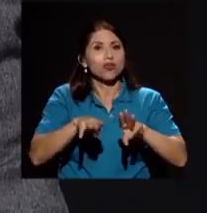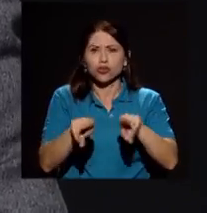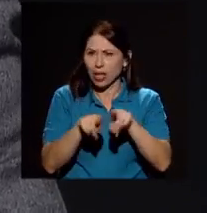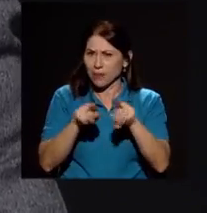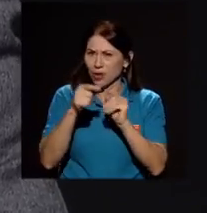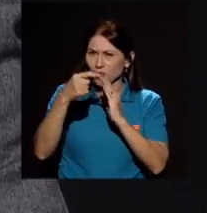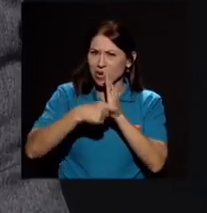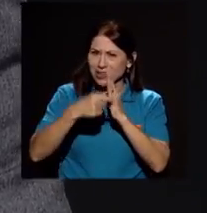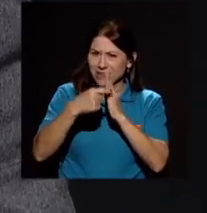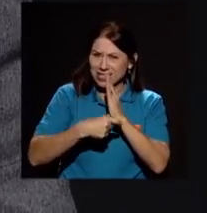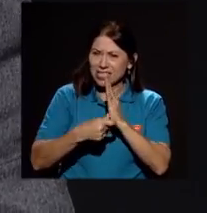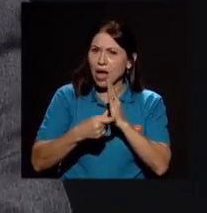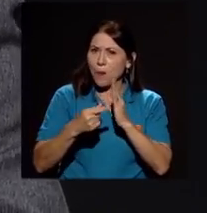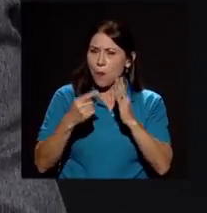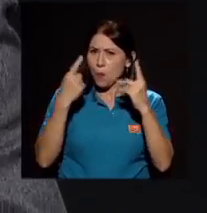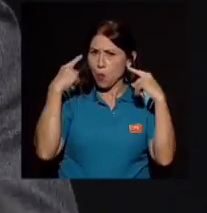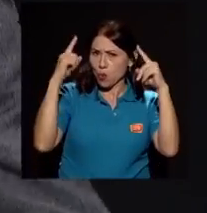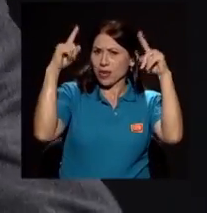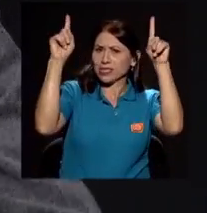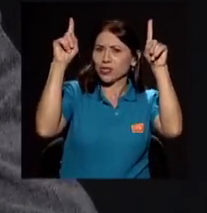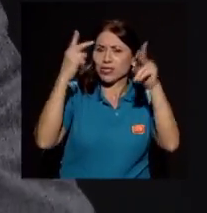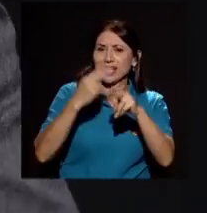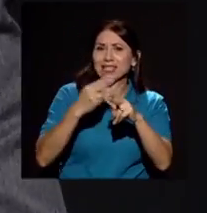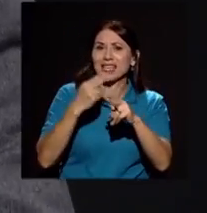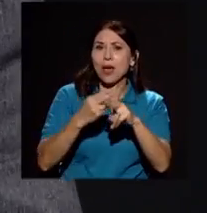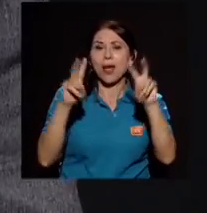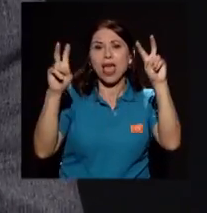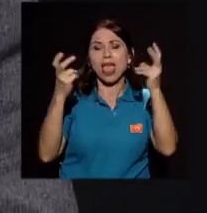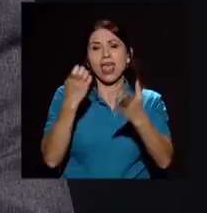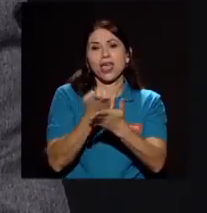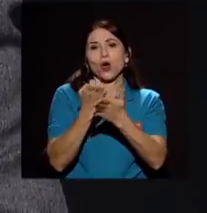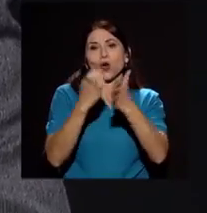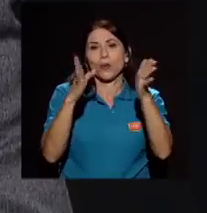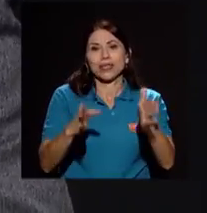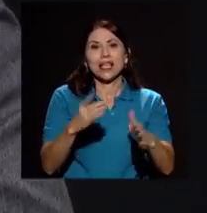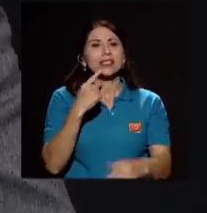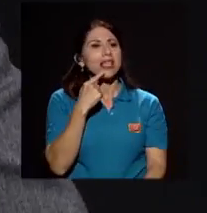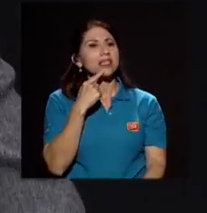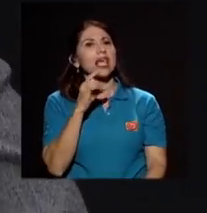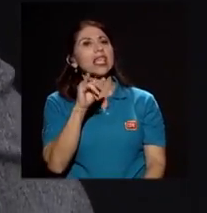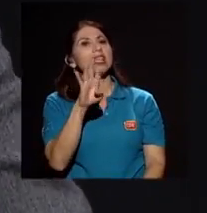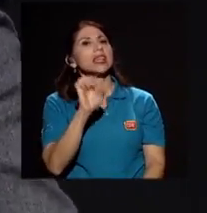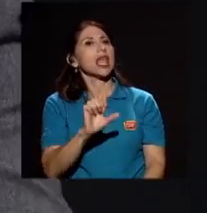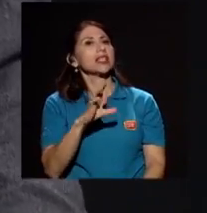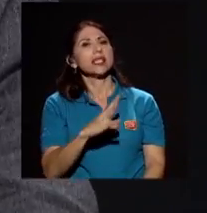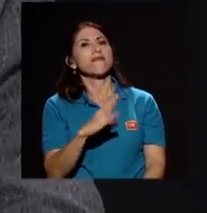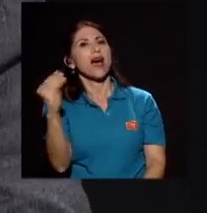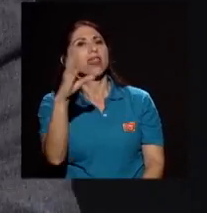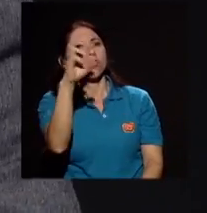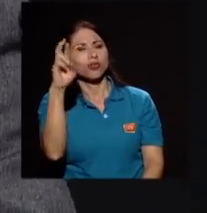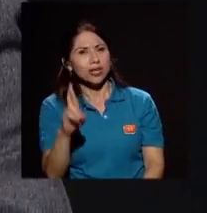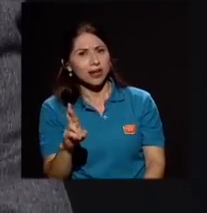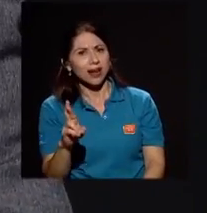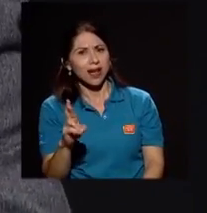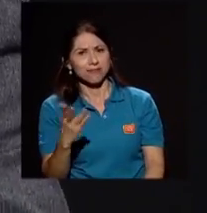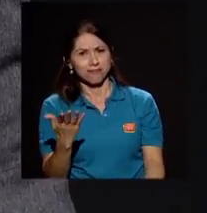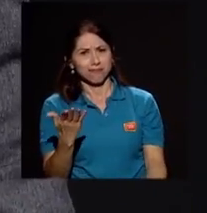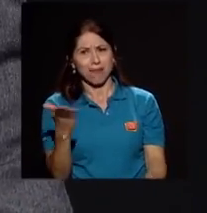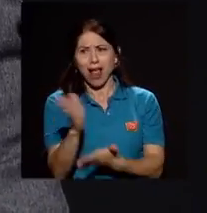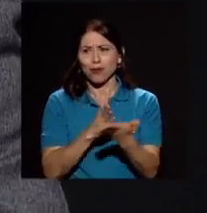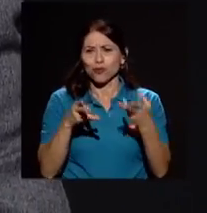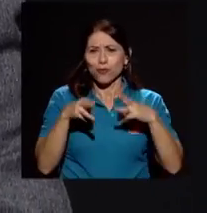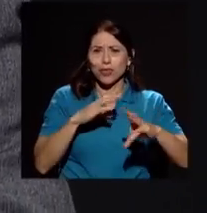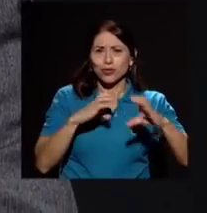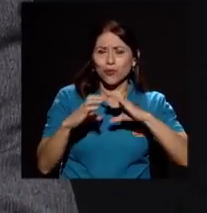prestigiosa díaz economista se dice que intel se va de costa rica y algunos medios en costa rica hablan de que intel se va de